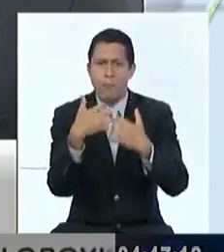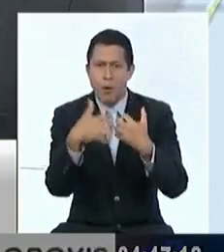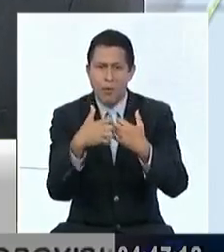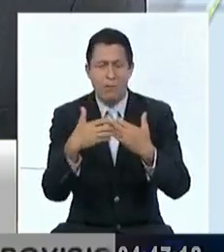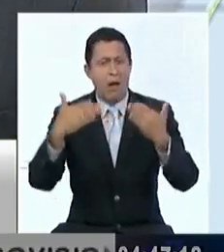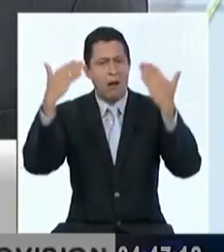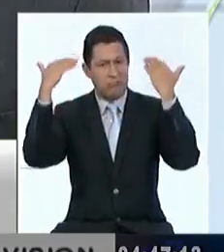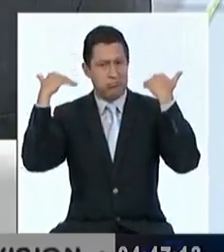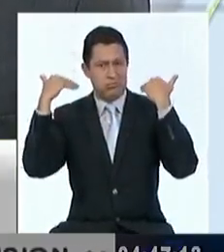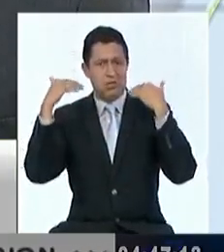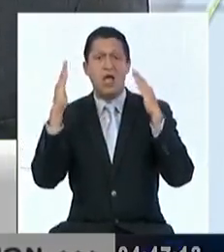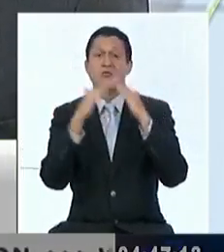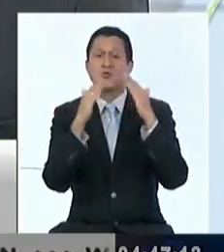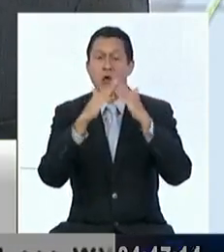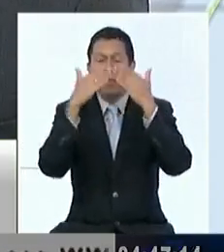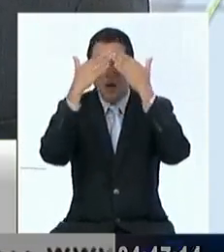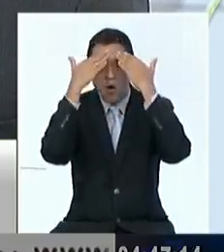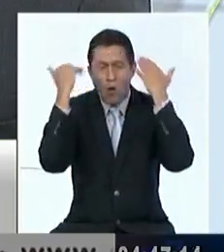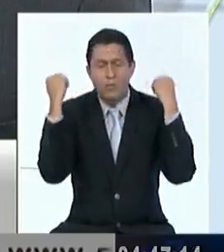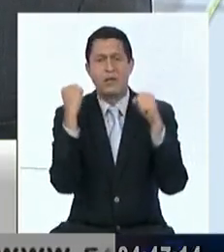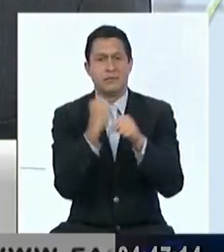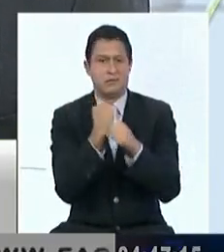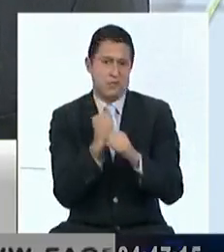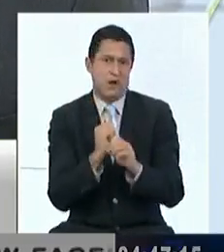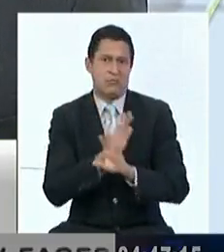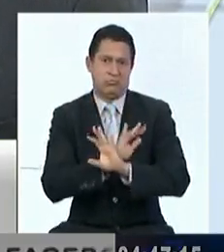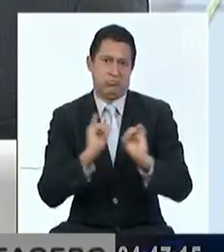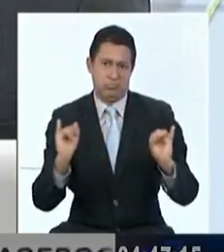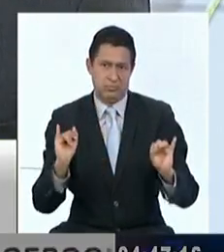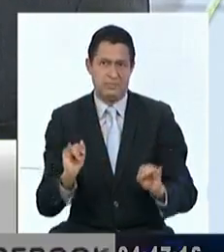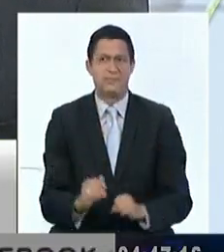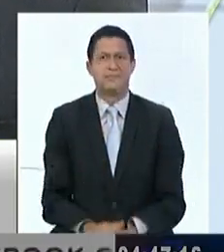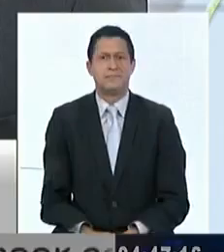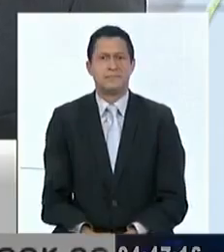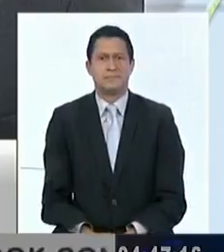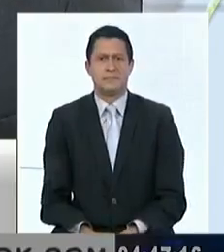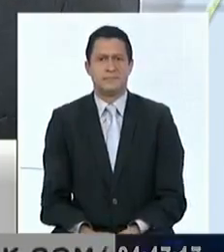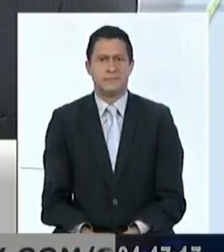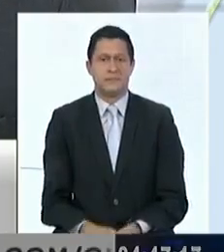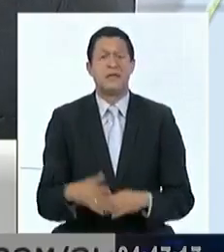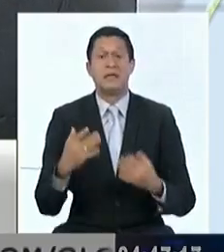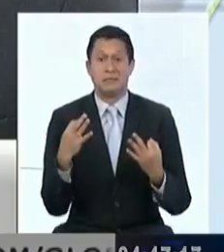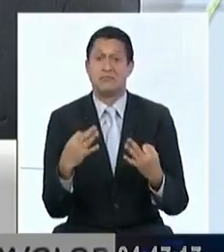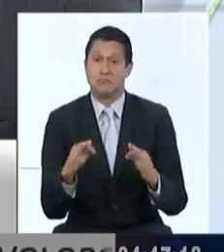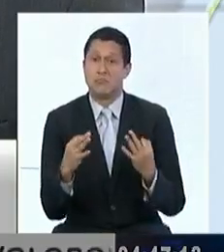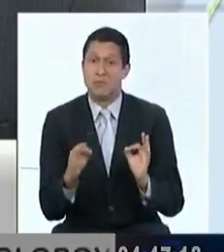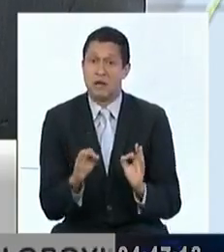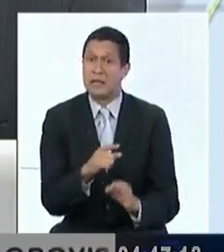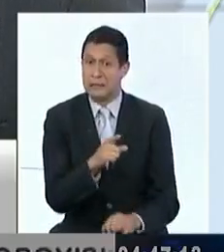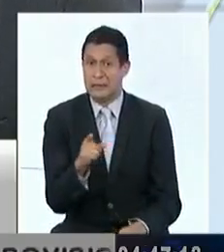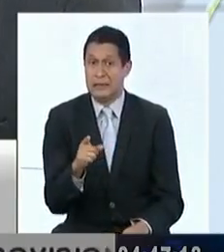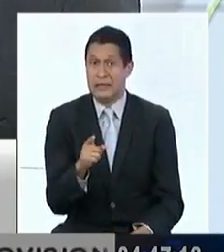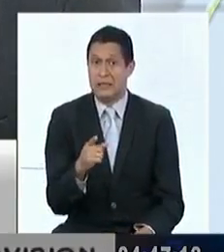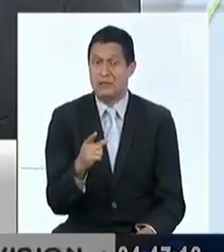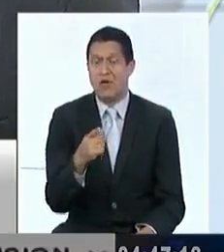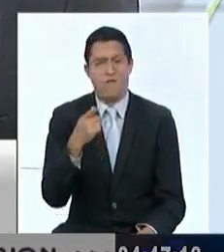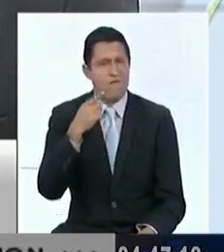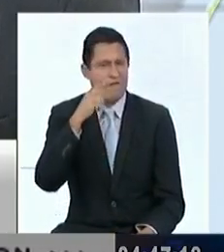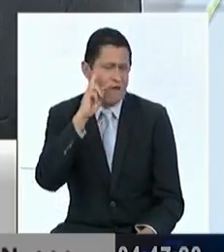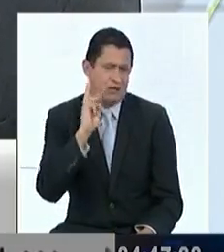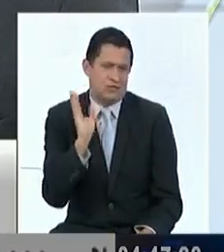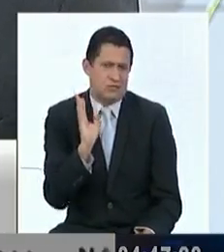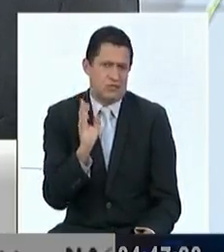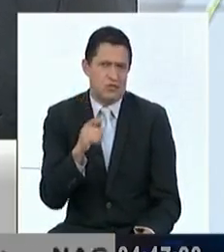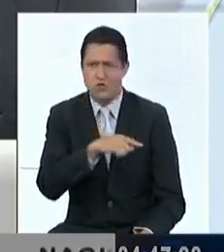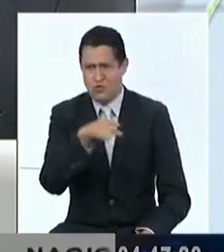llegas a la casa y tienes que dejarlos el problema laboral en el trabajo y normalmente bueno eso es falso porque porque el